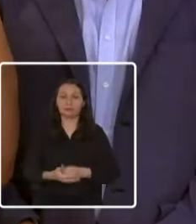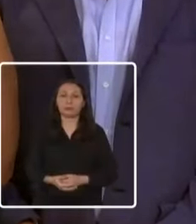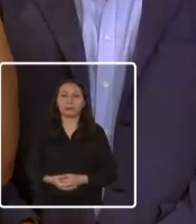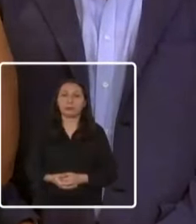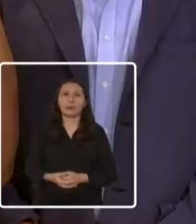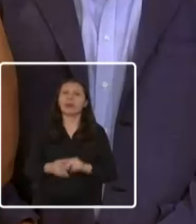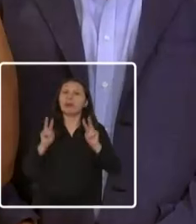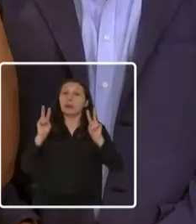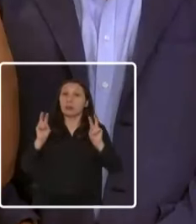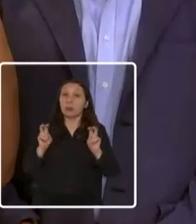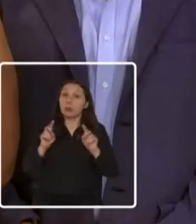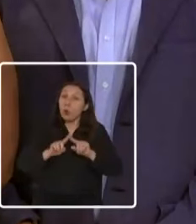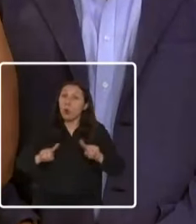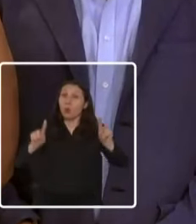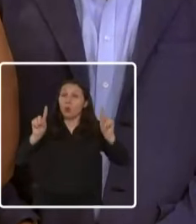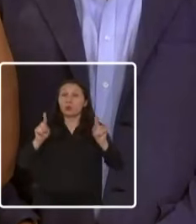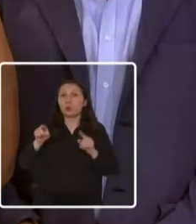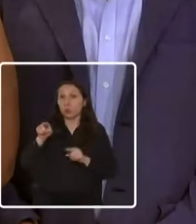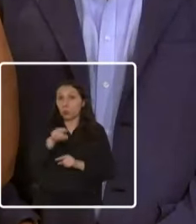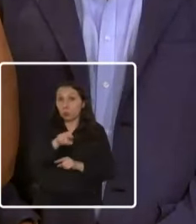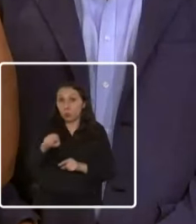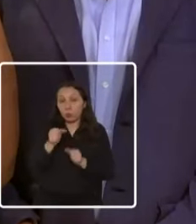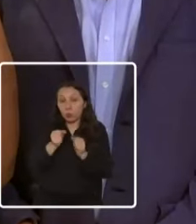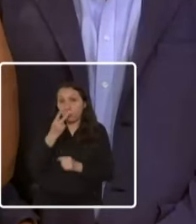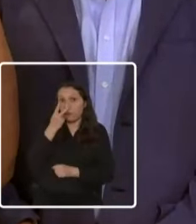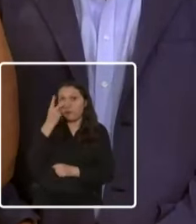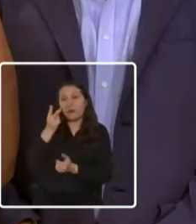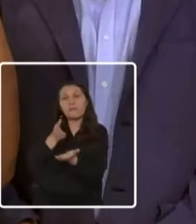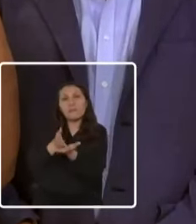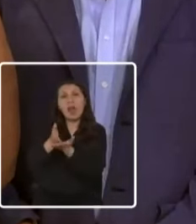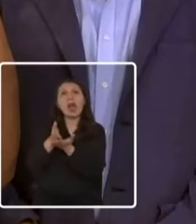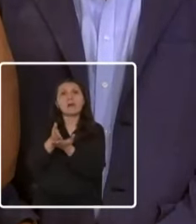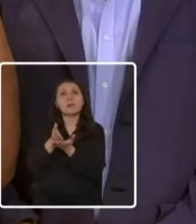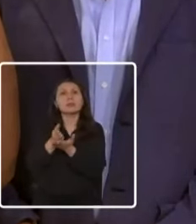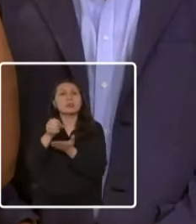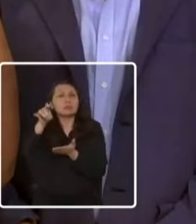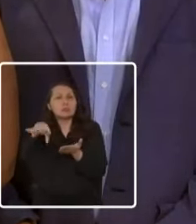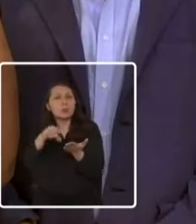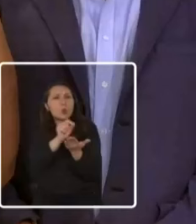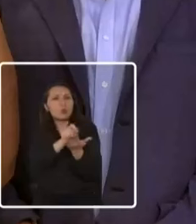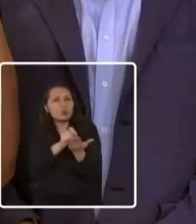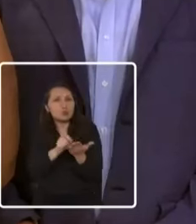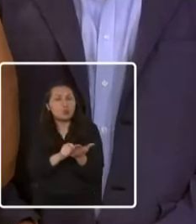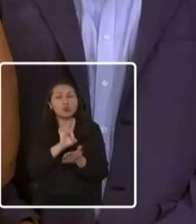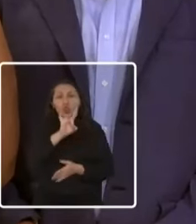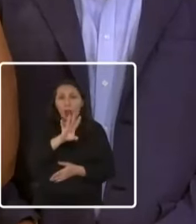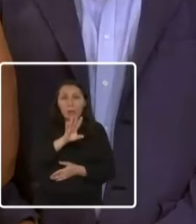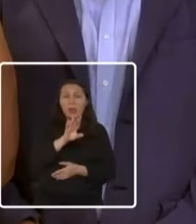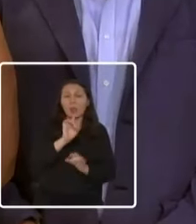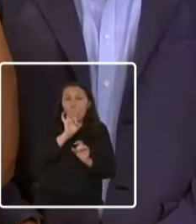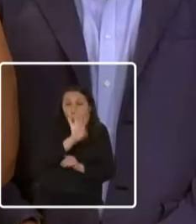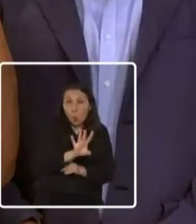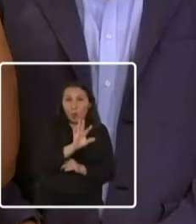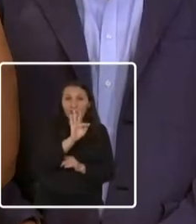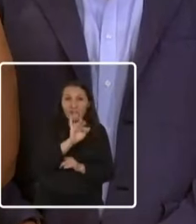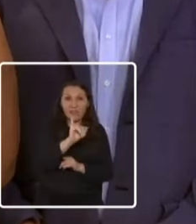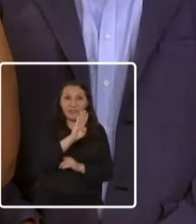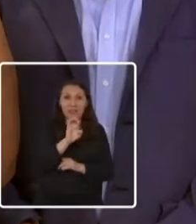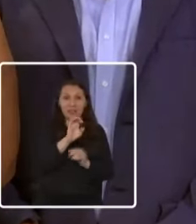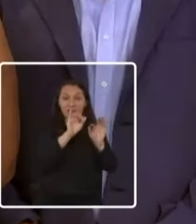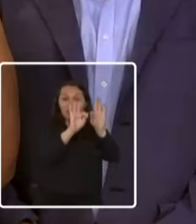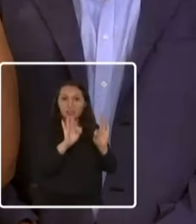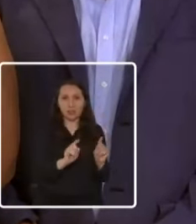incendios. En otras materias, como ustedes ven, se va a iniciar los catastros en materia no solo de FIBE. En la medida que se